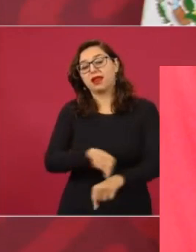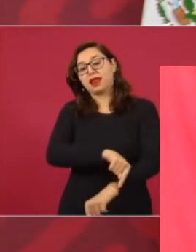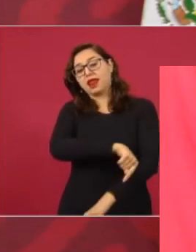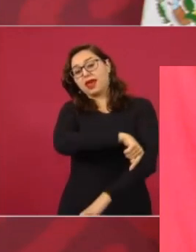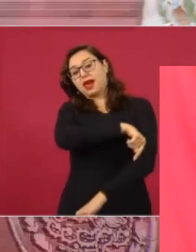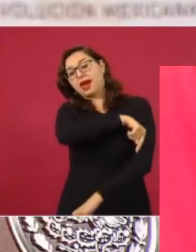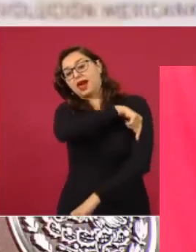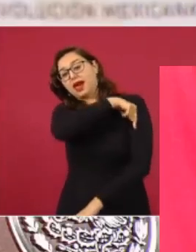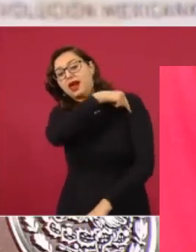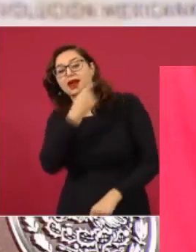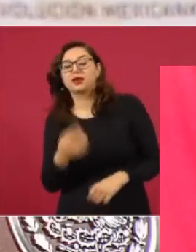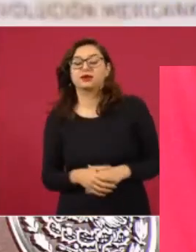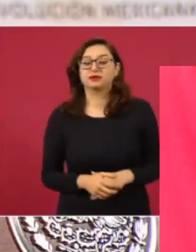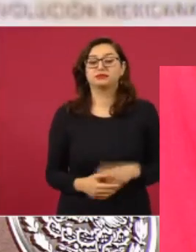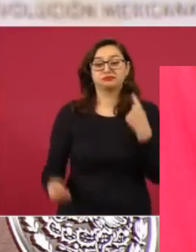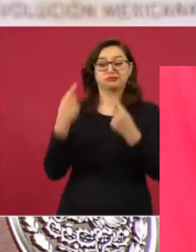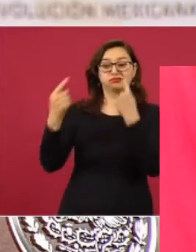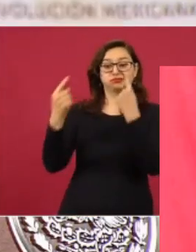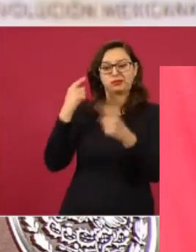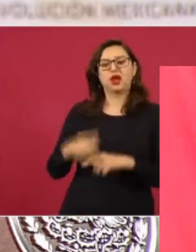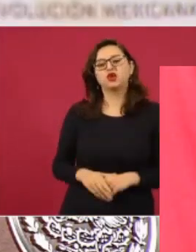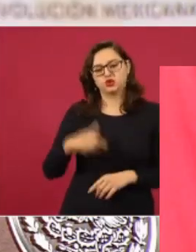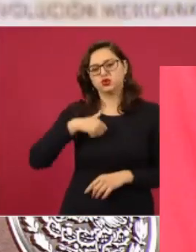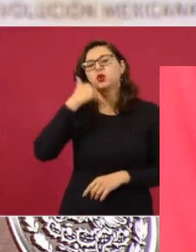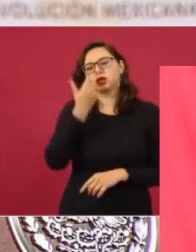respuestas Entonces me quiero reivindicar